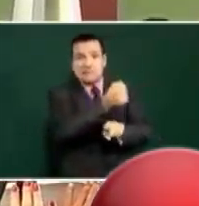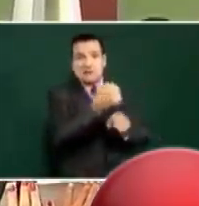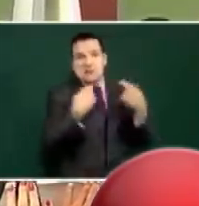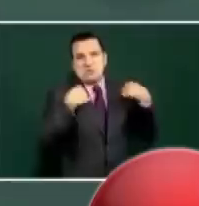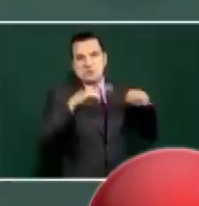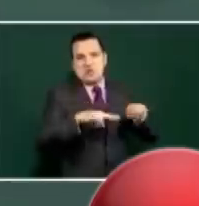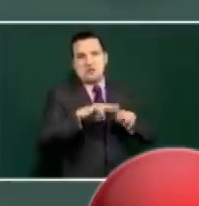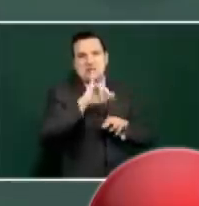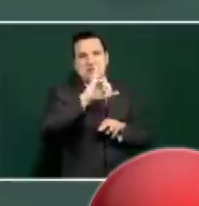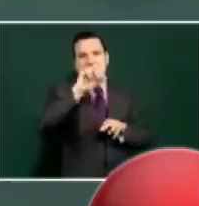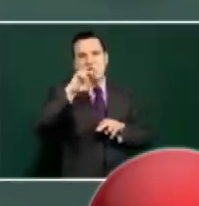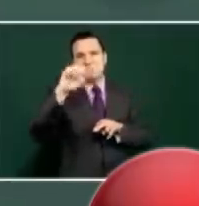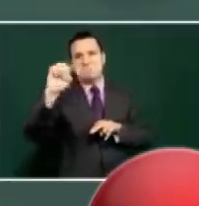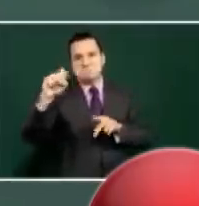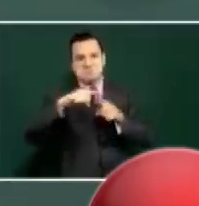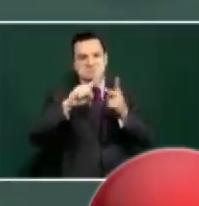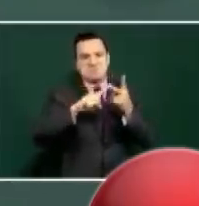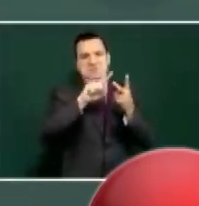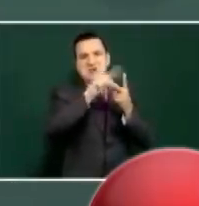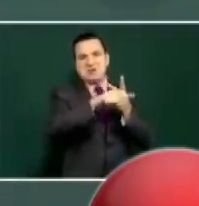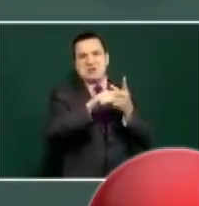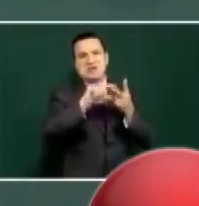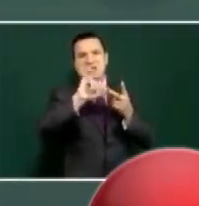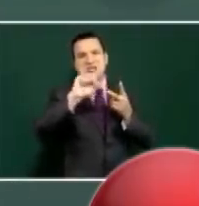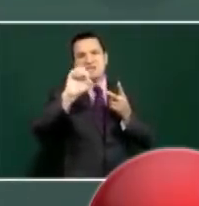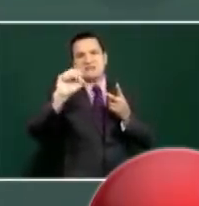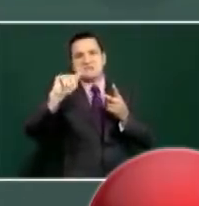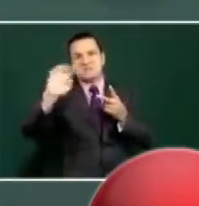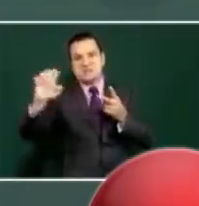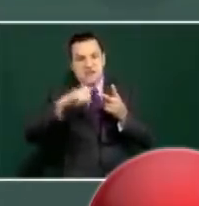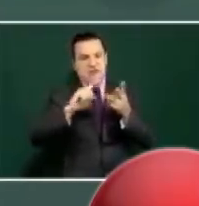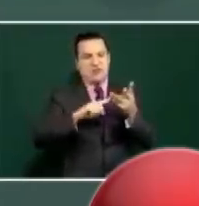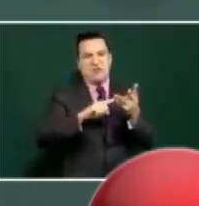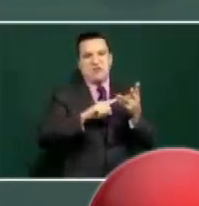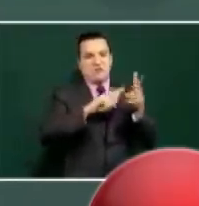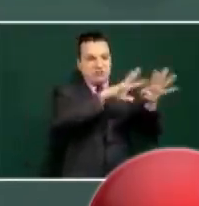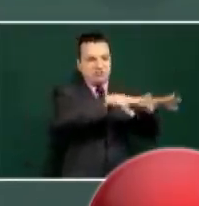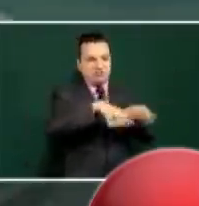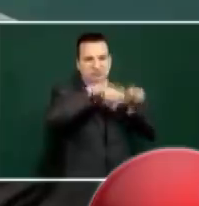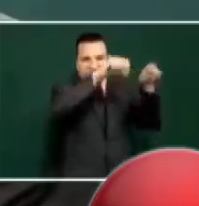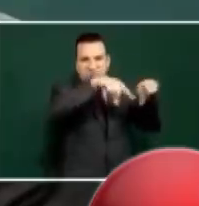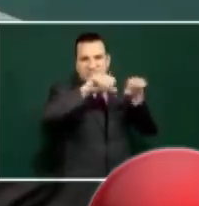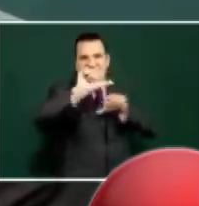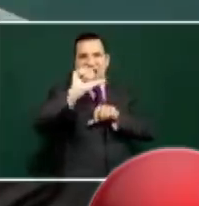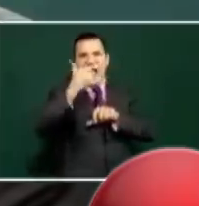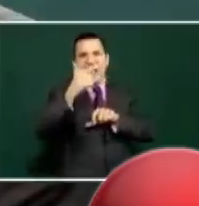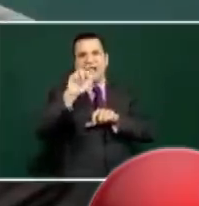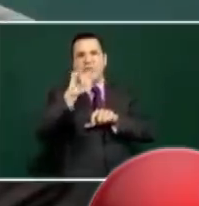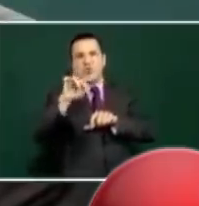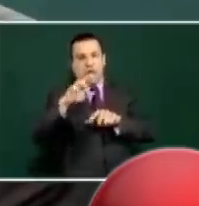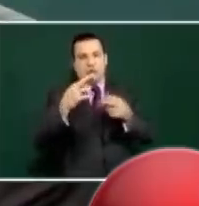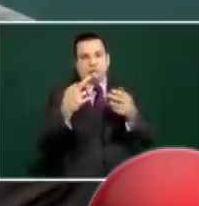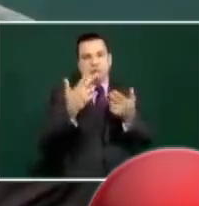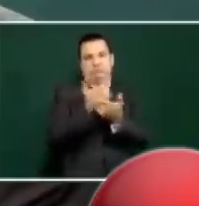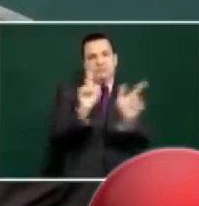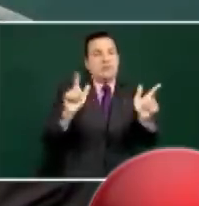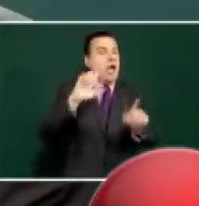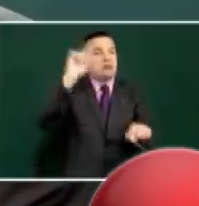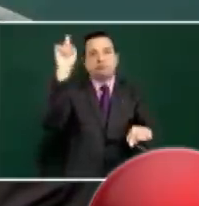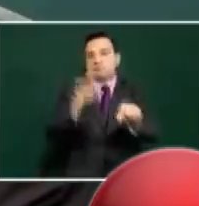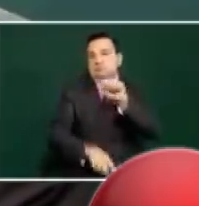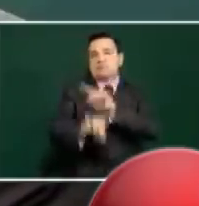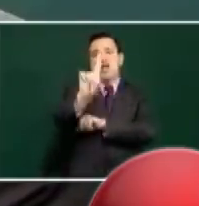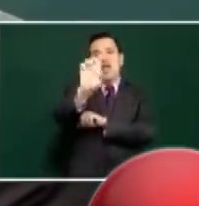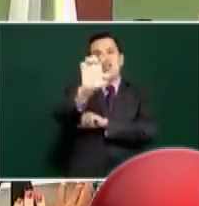ISSSTE, de agricultura, de lo que fuese. Ya no hay delegaciones en los